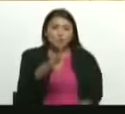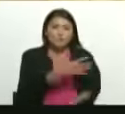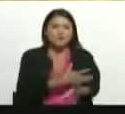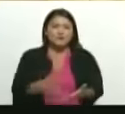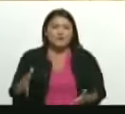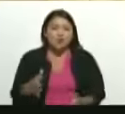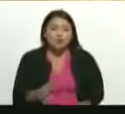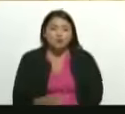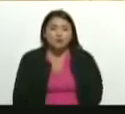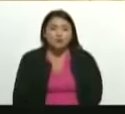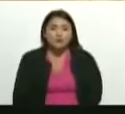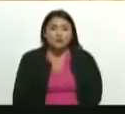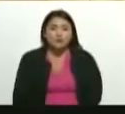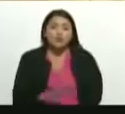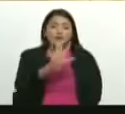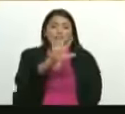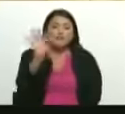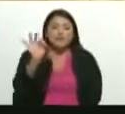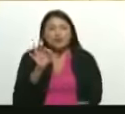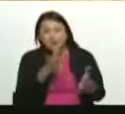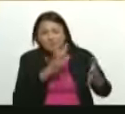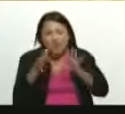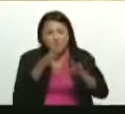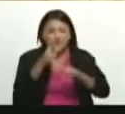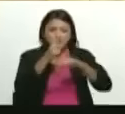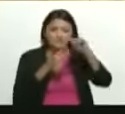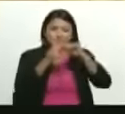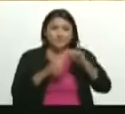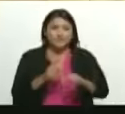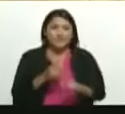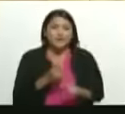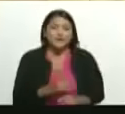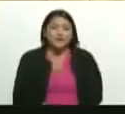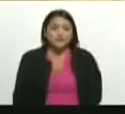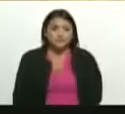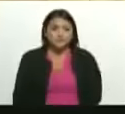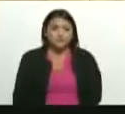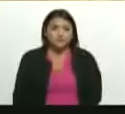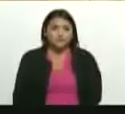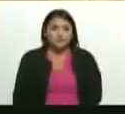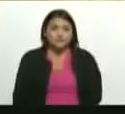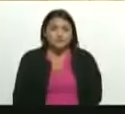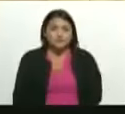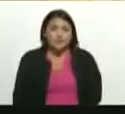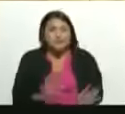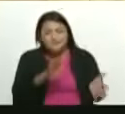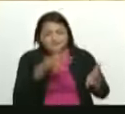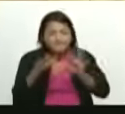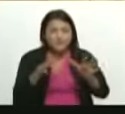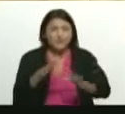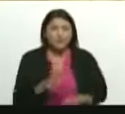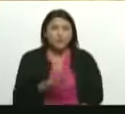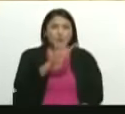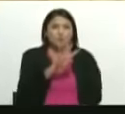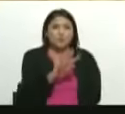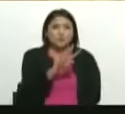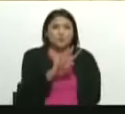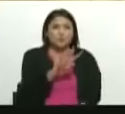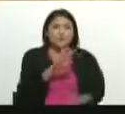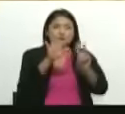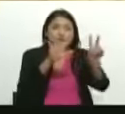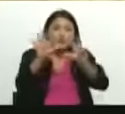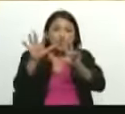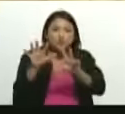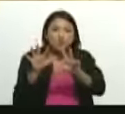1.500.000 y tanto, ¿no? Entre 3.331 mesas. Eso da 478.